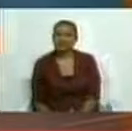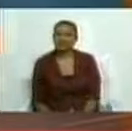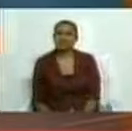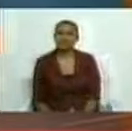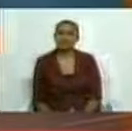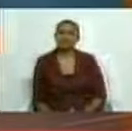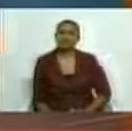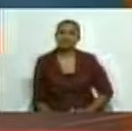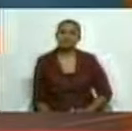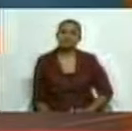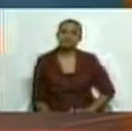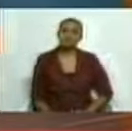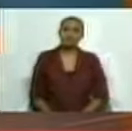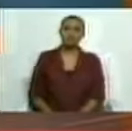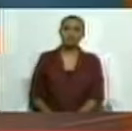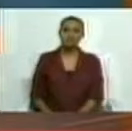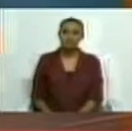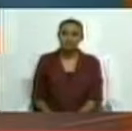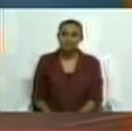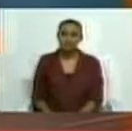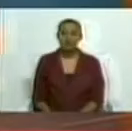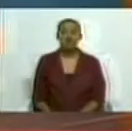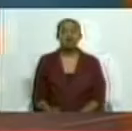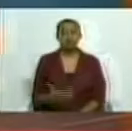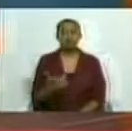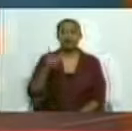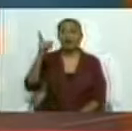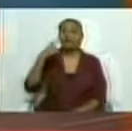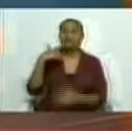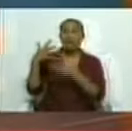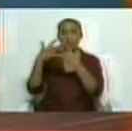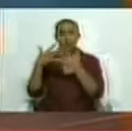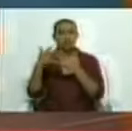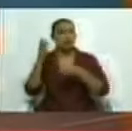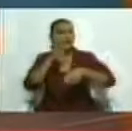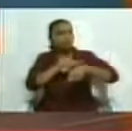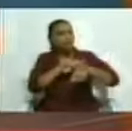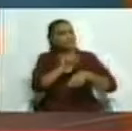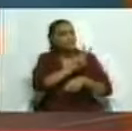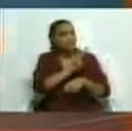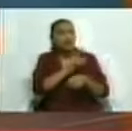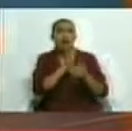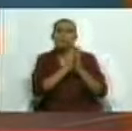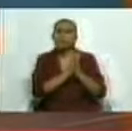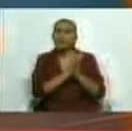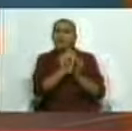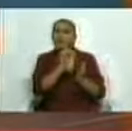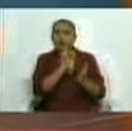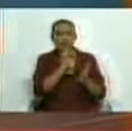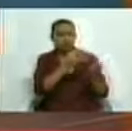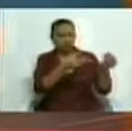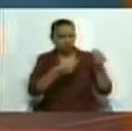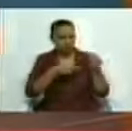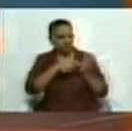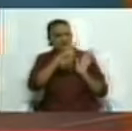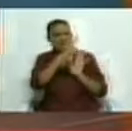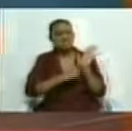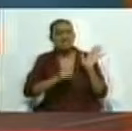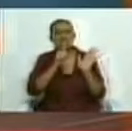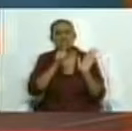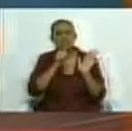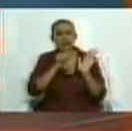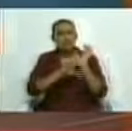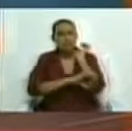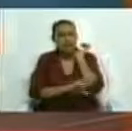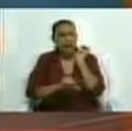información sobre delincuentes a Venezuela por el contrario nuestra cooperación penal con la mayoría de los países del continente y de